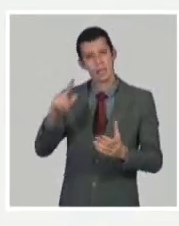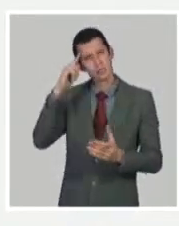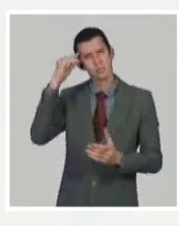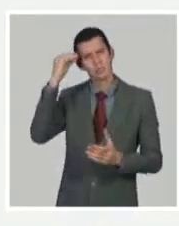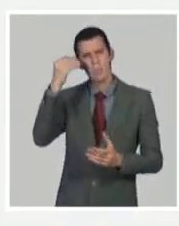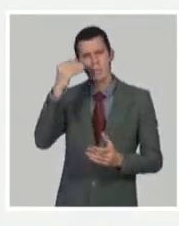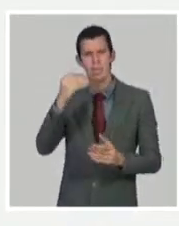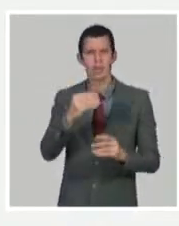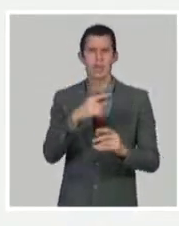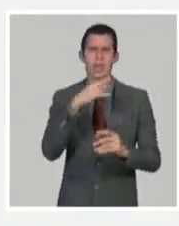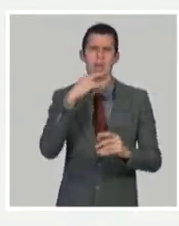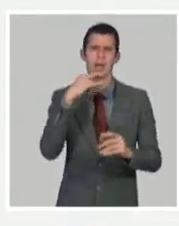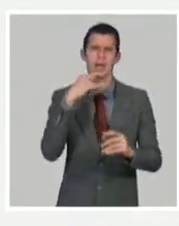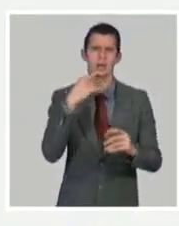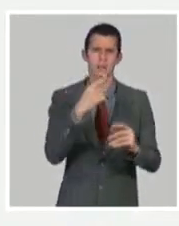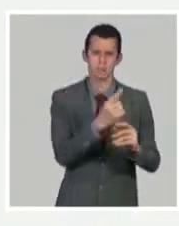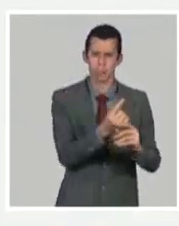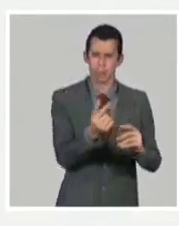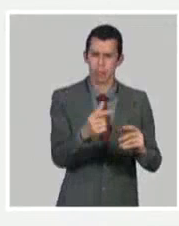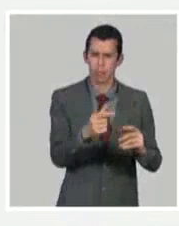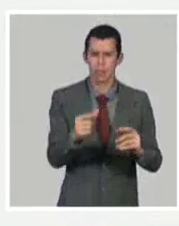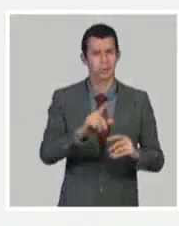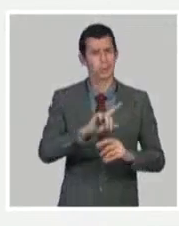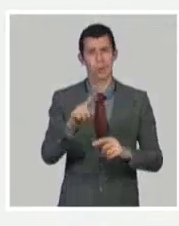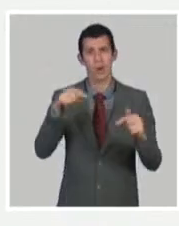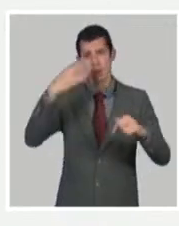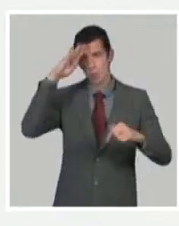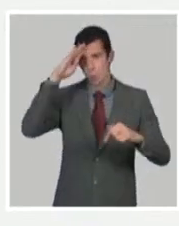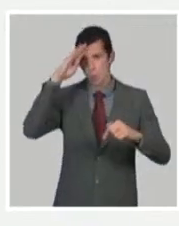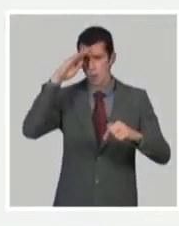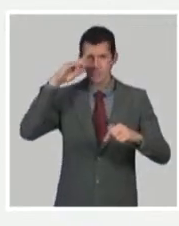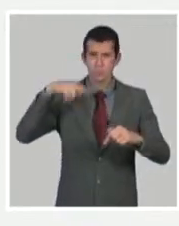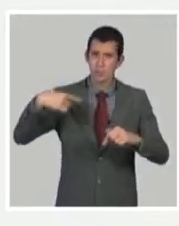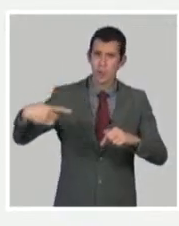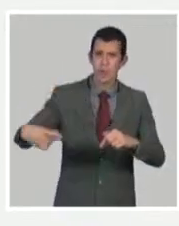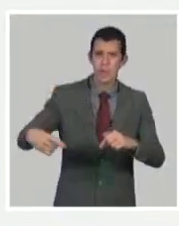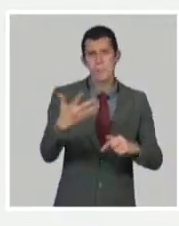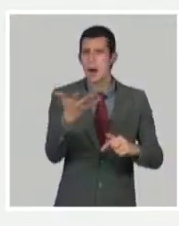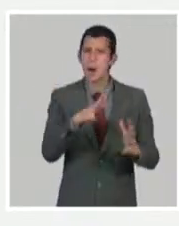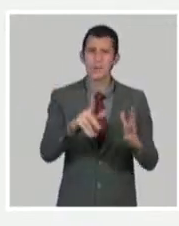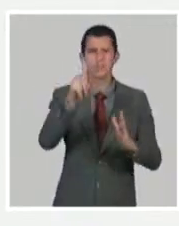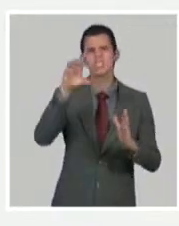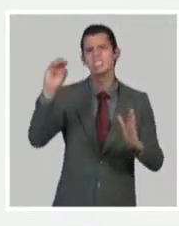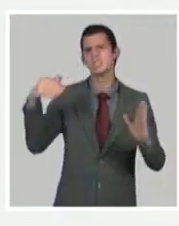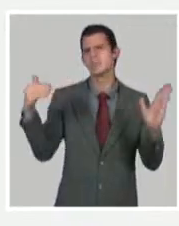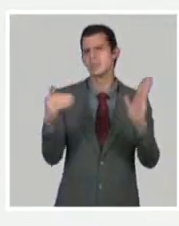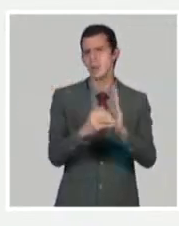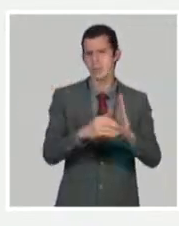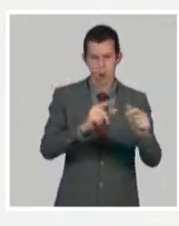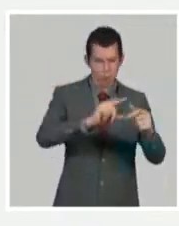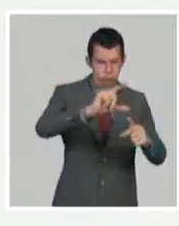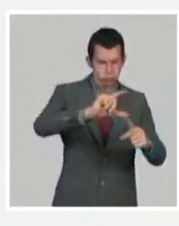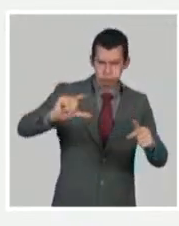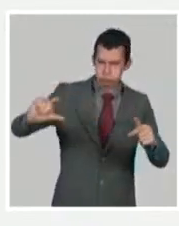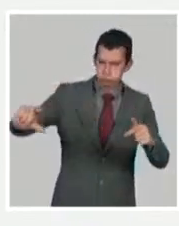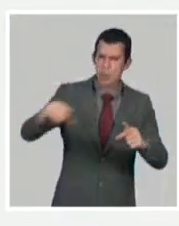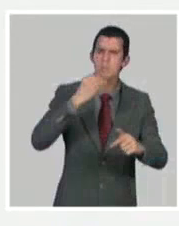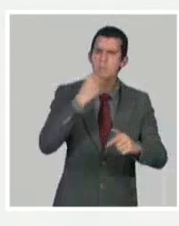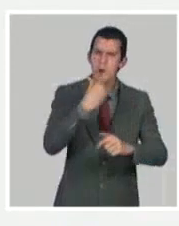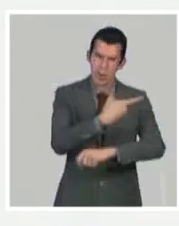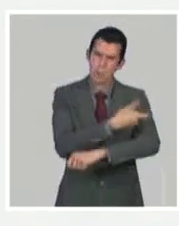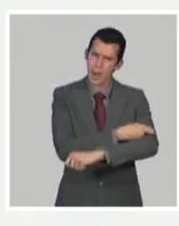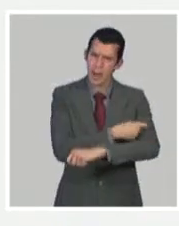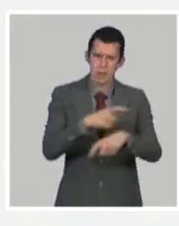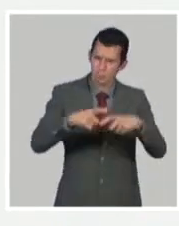Esas son capacidades que podemos llenar diariamente, más de 100.000 bulbos diarios. Y los laboratorios AICA poseen las